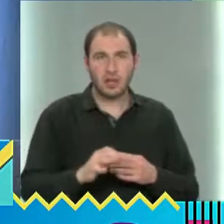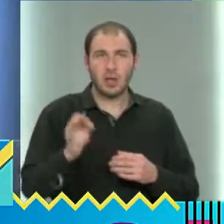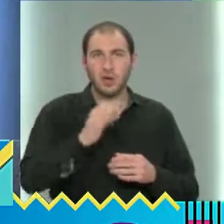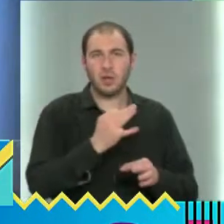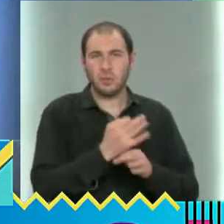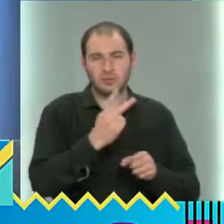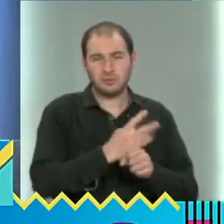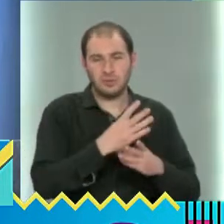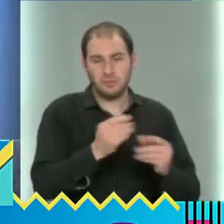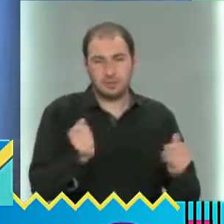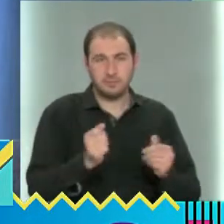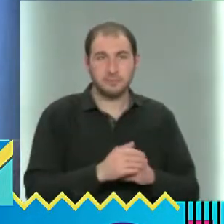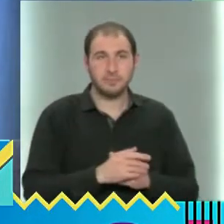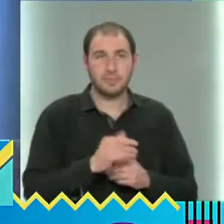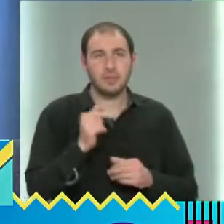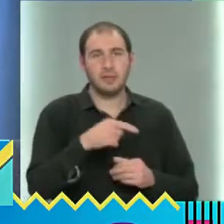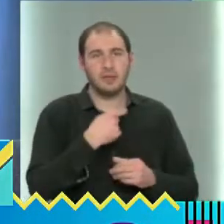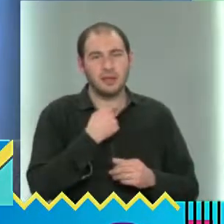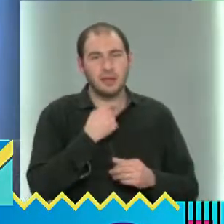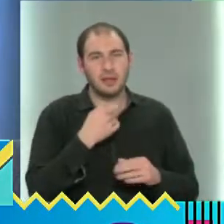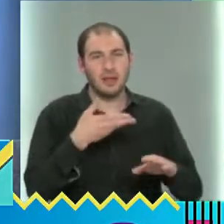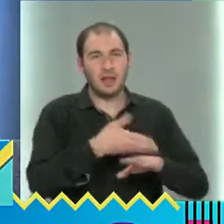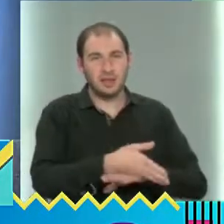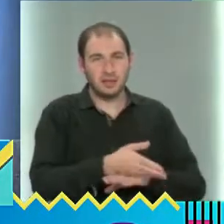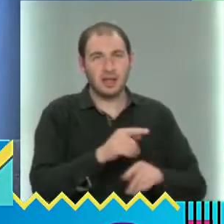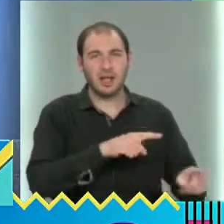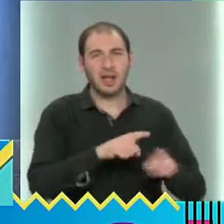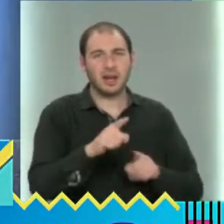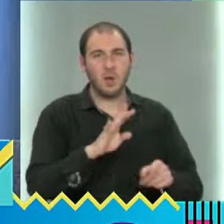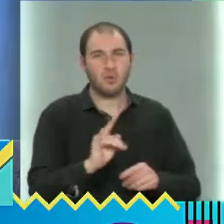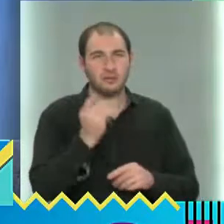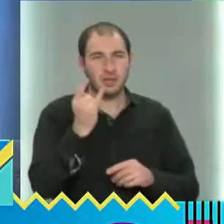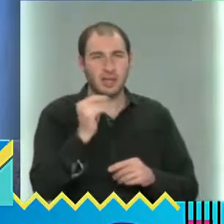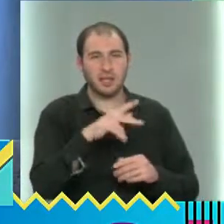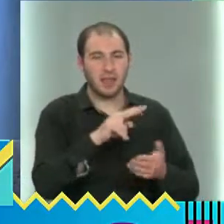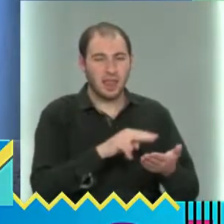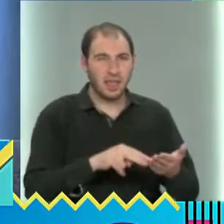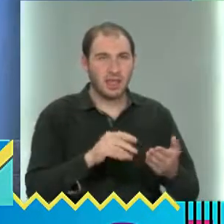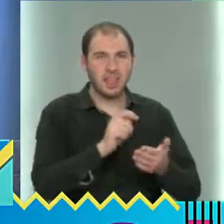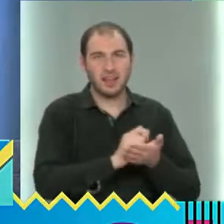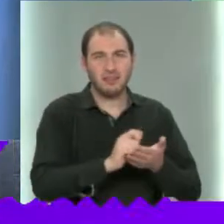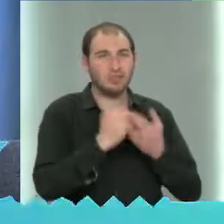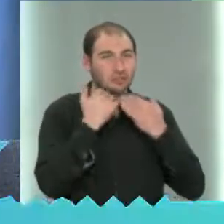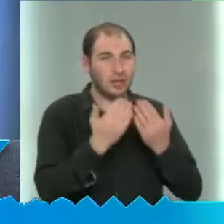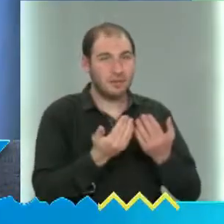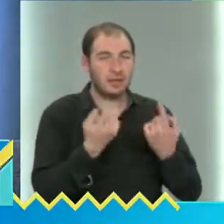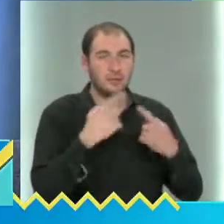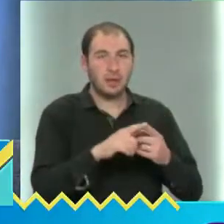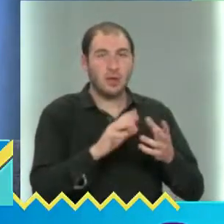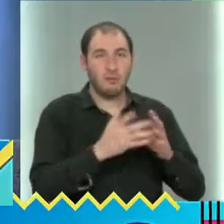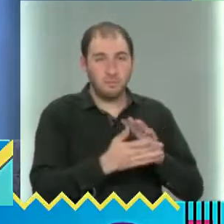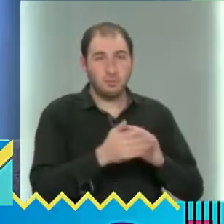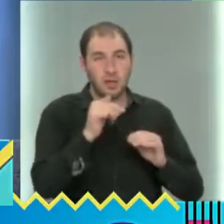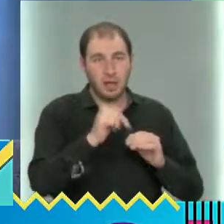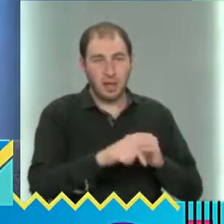salen de las escuelas secundarias, que intentan ingresar a una carrera universitaria, no saben leer ni escribir, pero de esta forma, con lo que